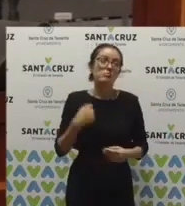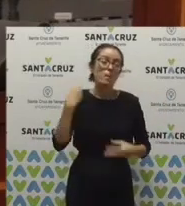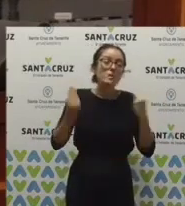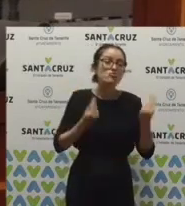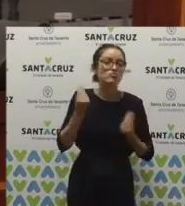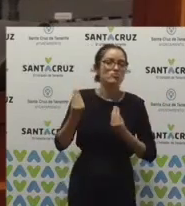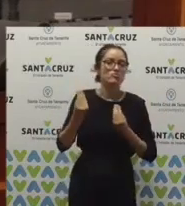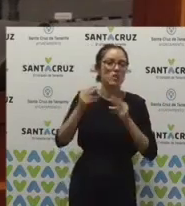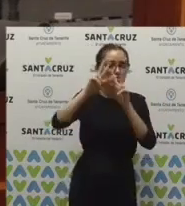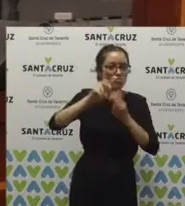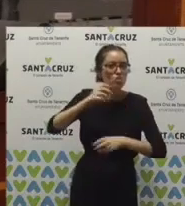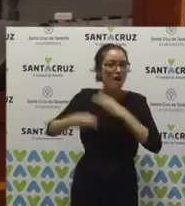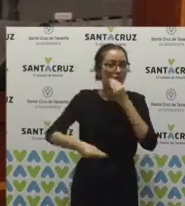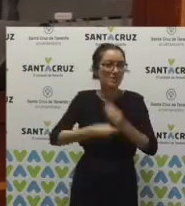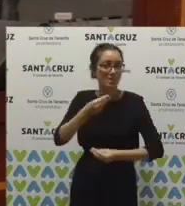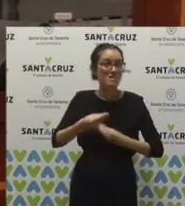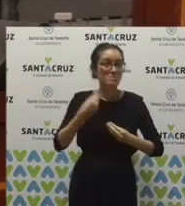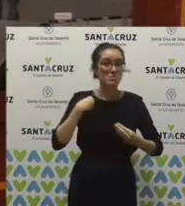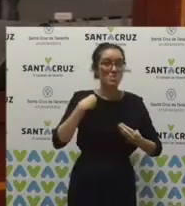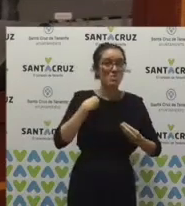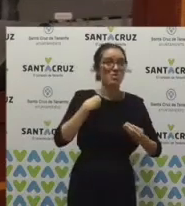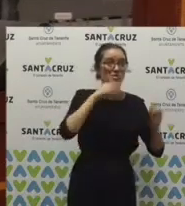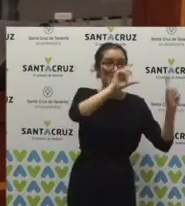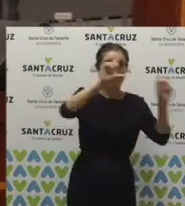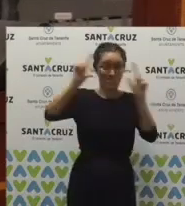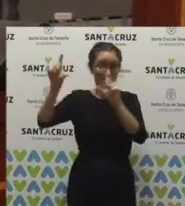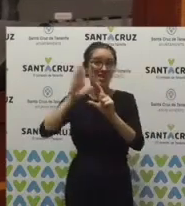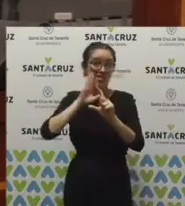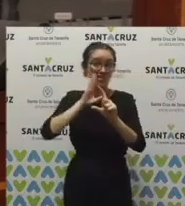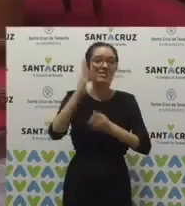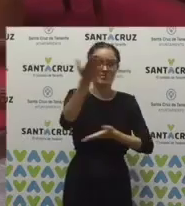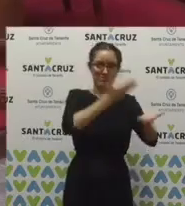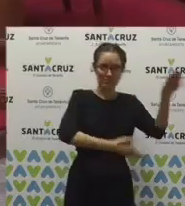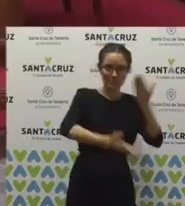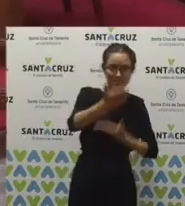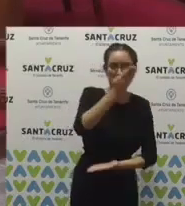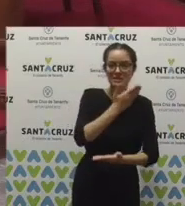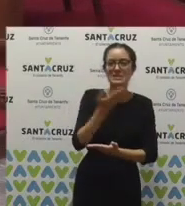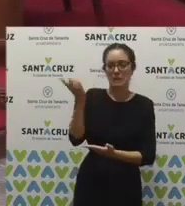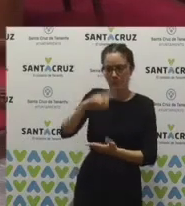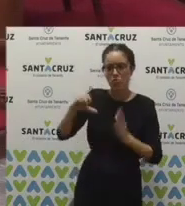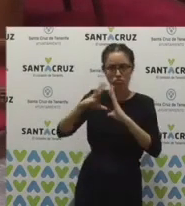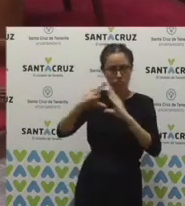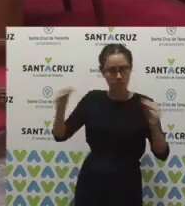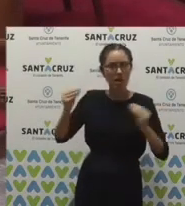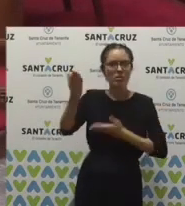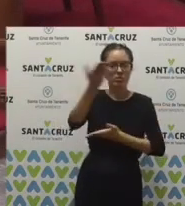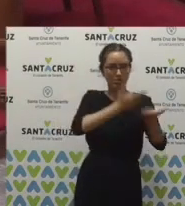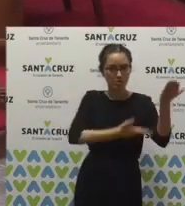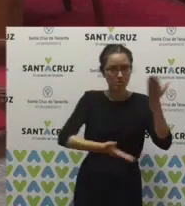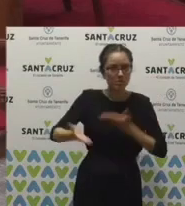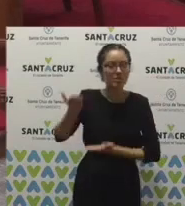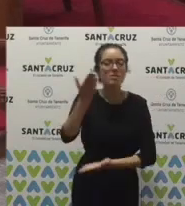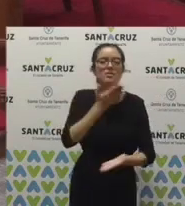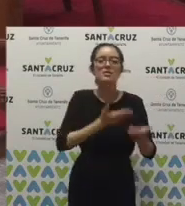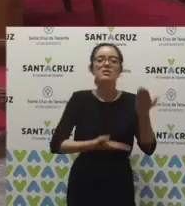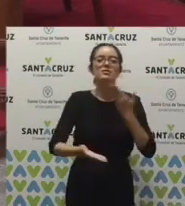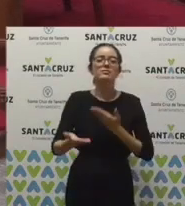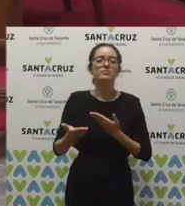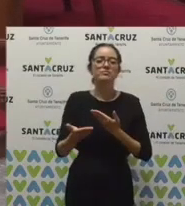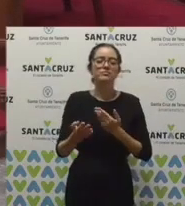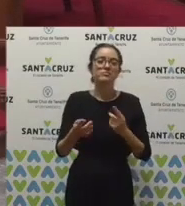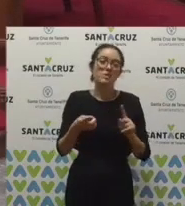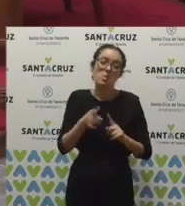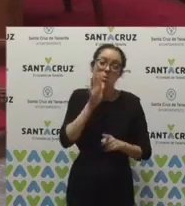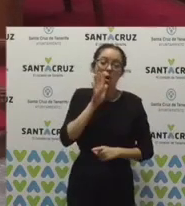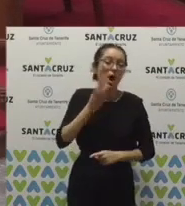colaboración de esas entidades sumaría a las universidades para en este pequeño marco de competencias que